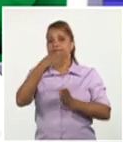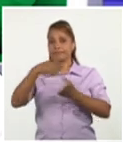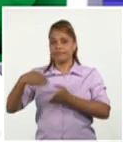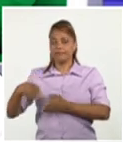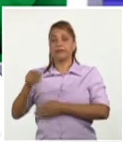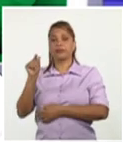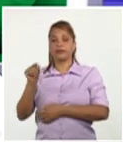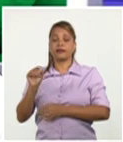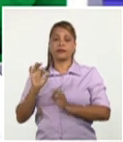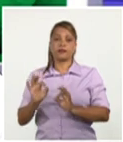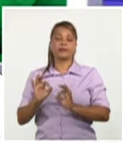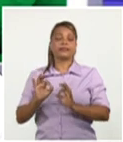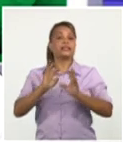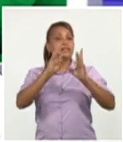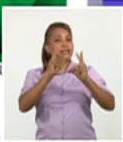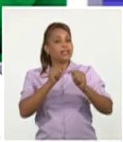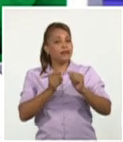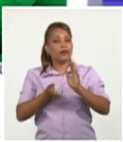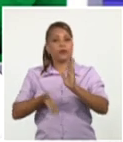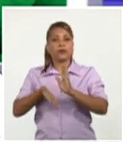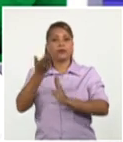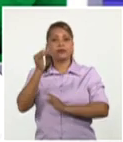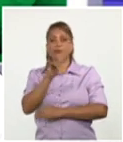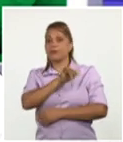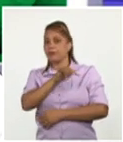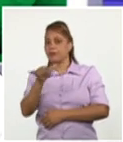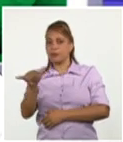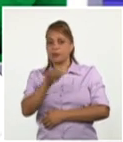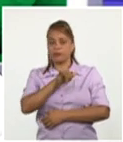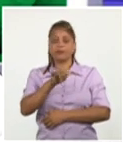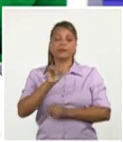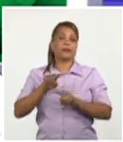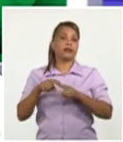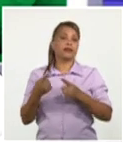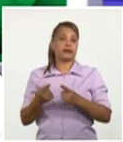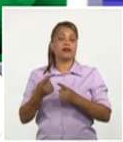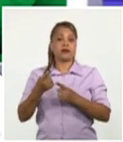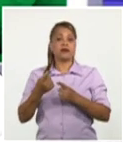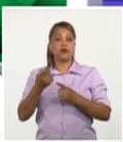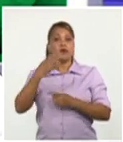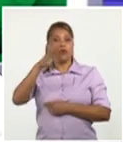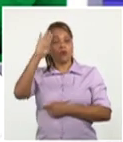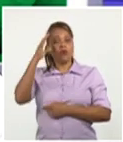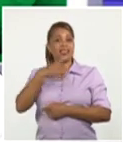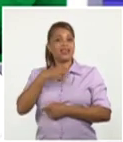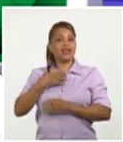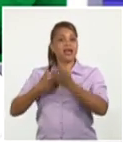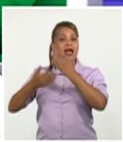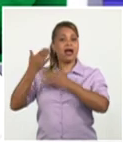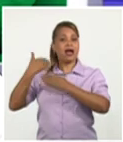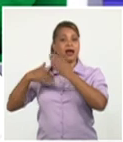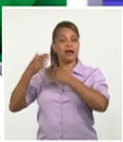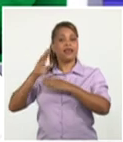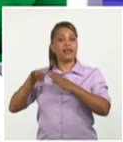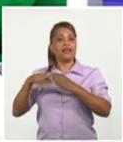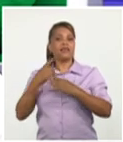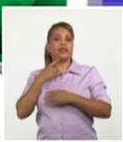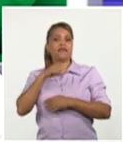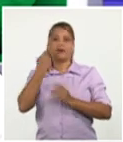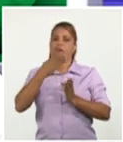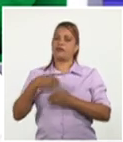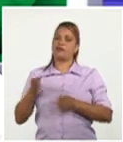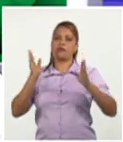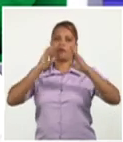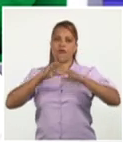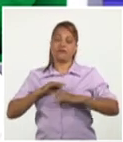también es una cifra muy elevada para un país que llegó a tener muchos días sin un fallecido y